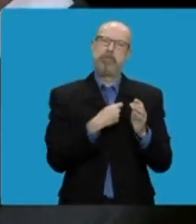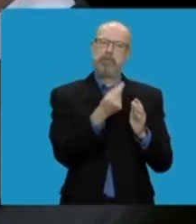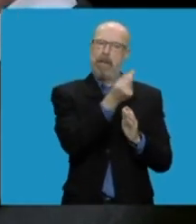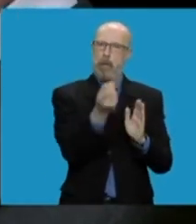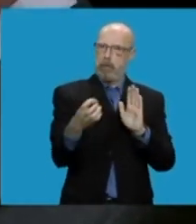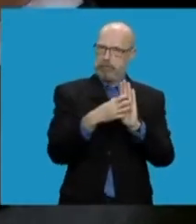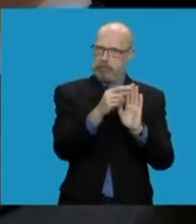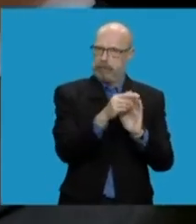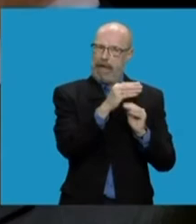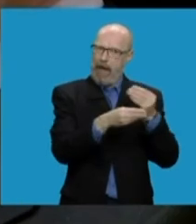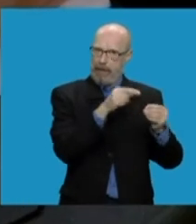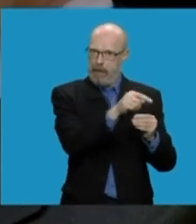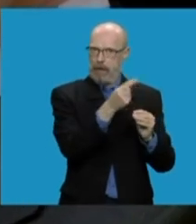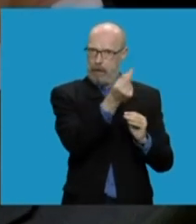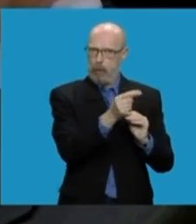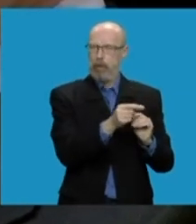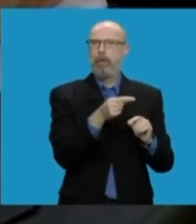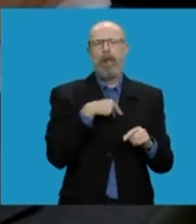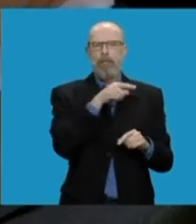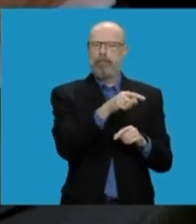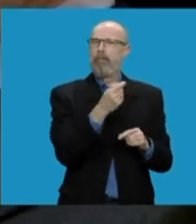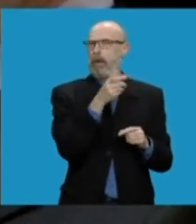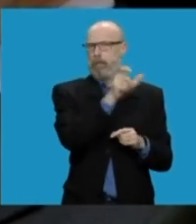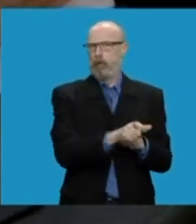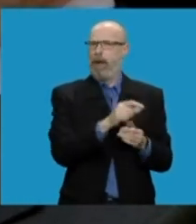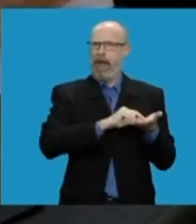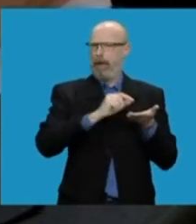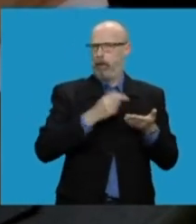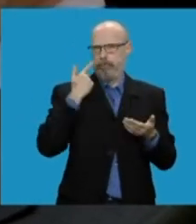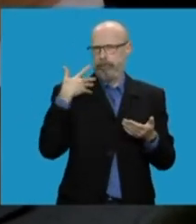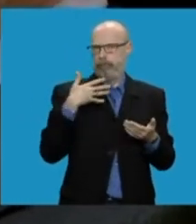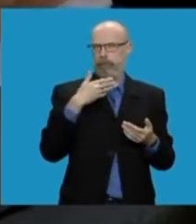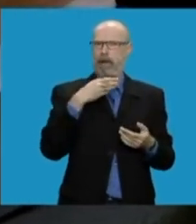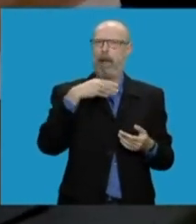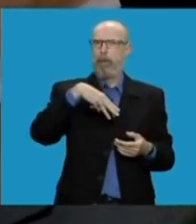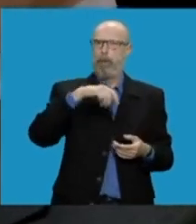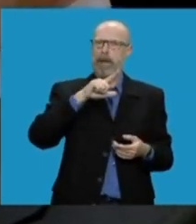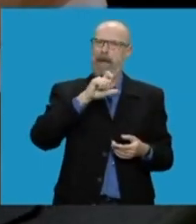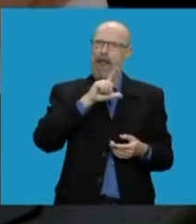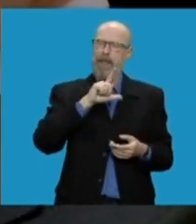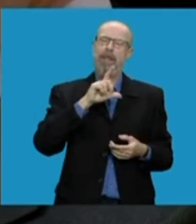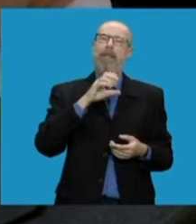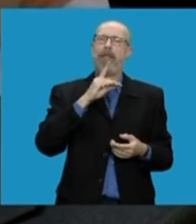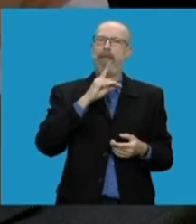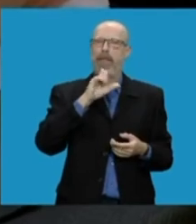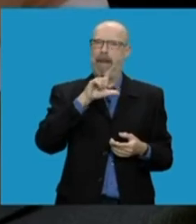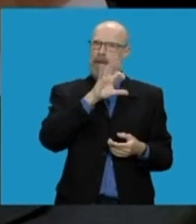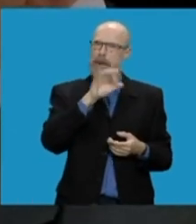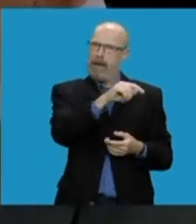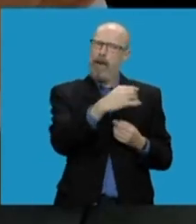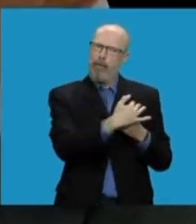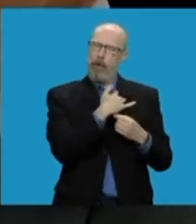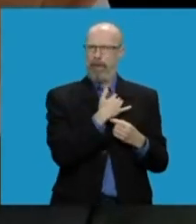Miguel de Alibes, aparte de su ejemplo como escritor, que ha sido enorme, ha influido mucho en mi vida. Él